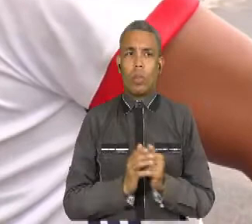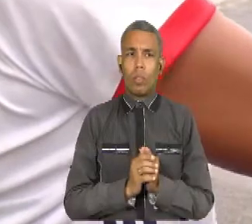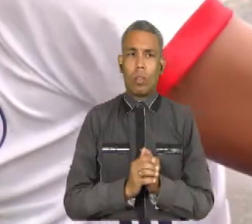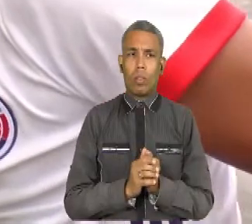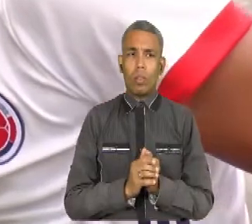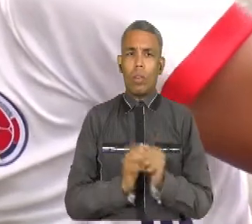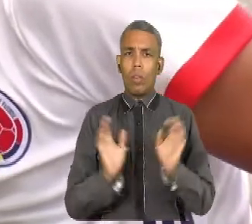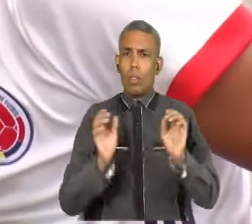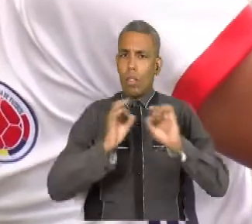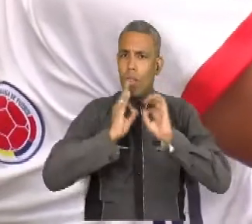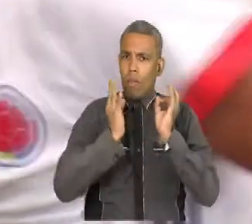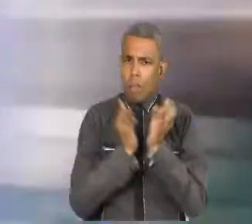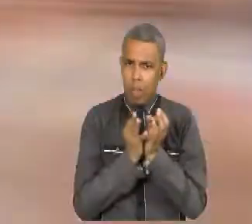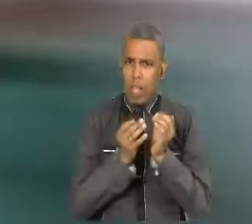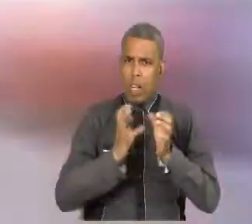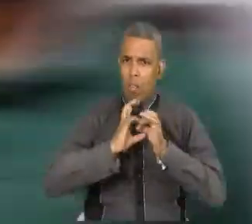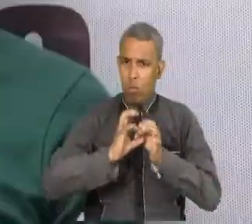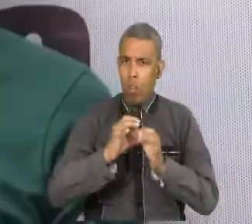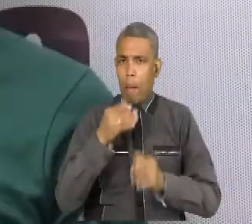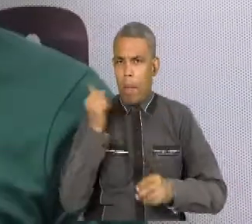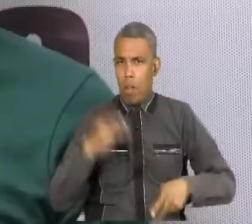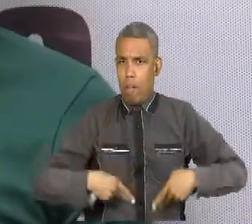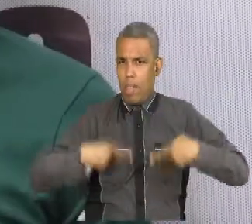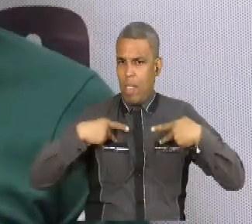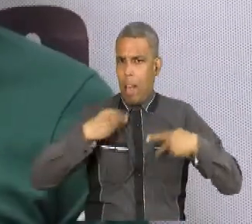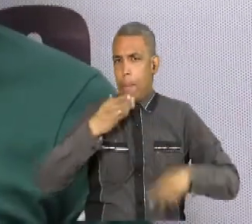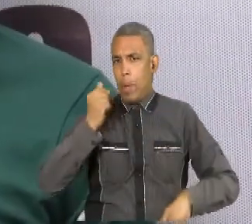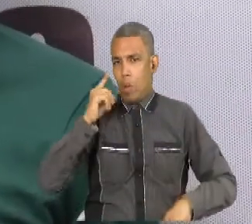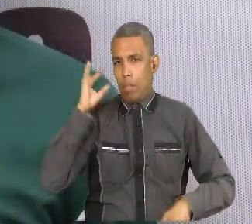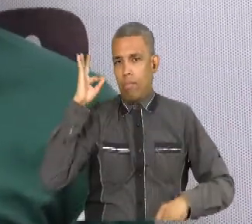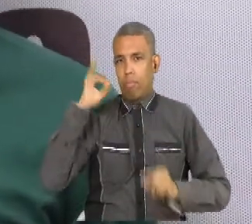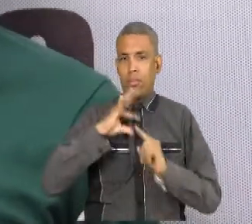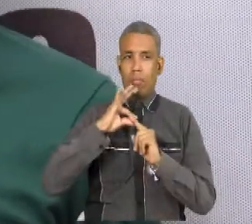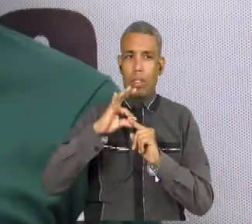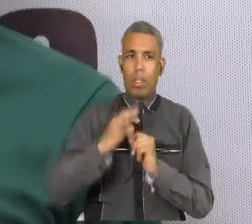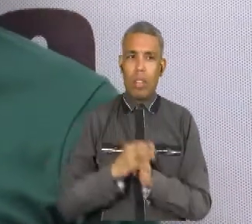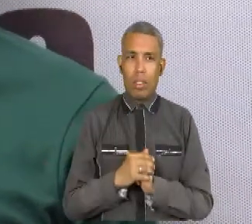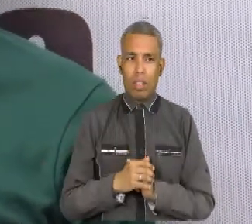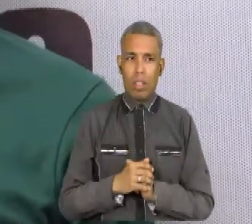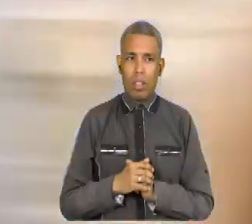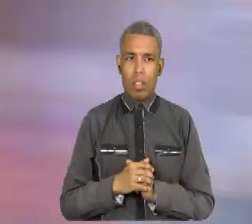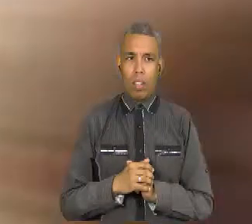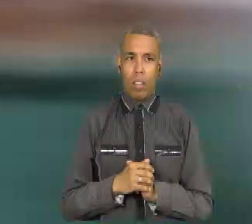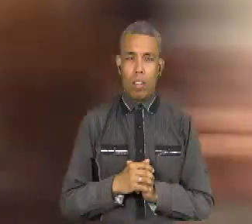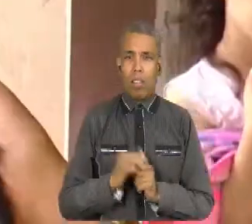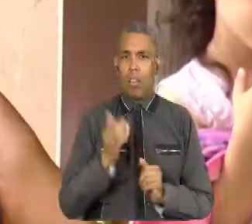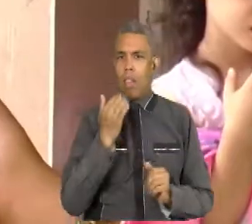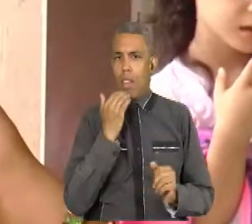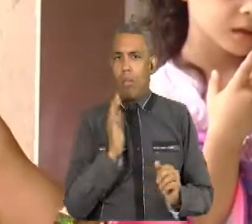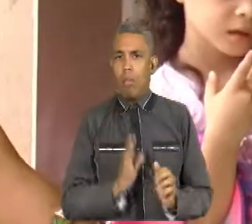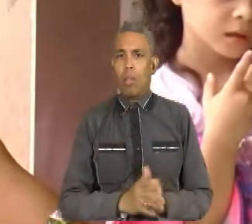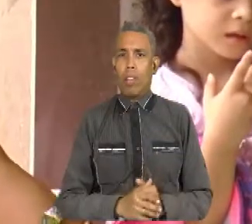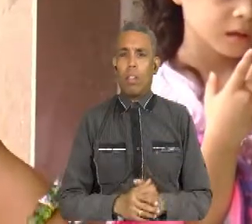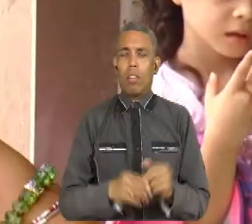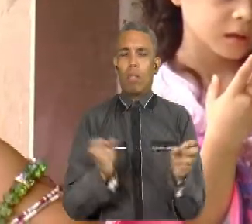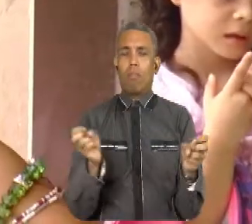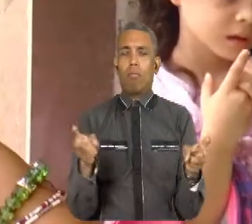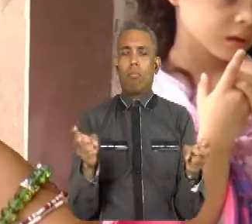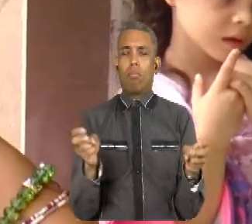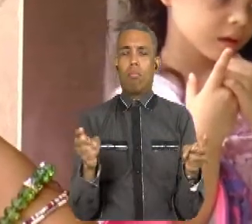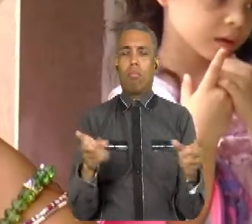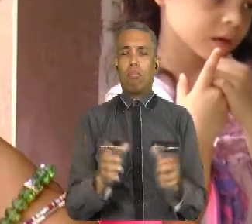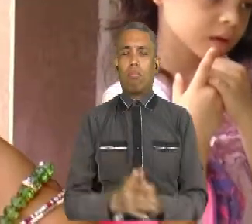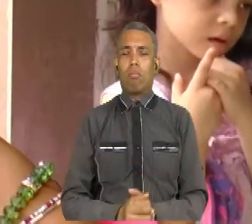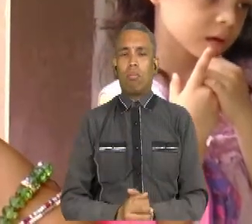es lo mejor, la vida es lo mejor. La vida es eso que pasa mientras estás viendo el televisor. La vida es la oportunidad de crecer,